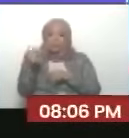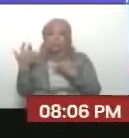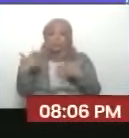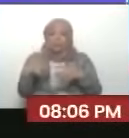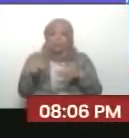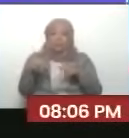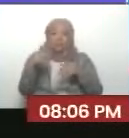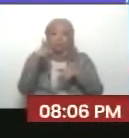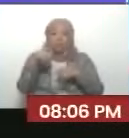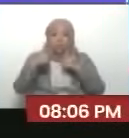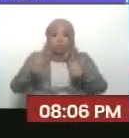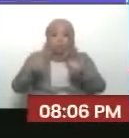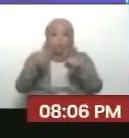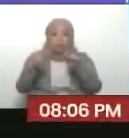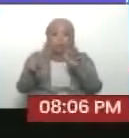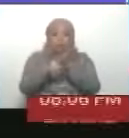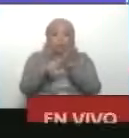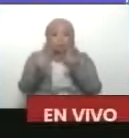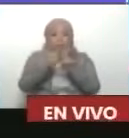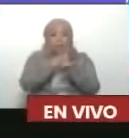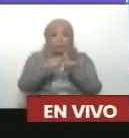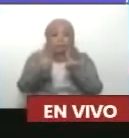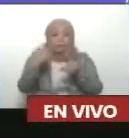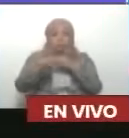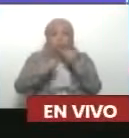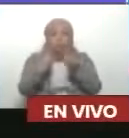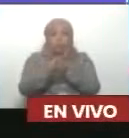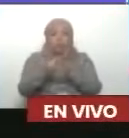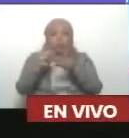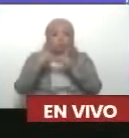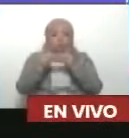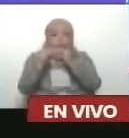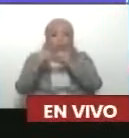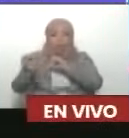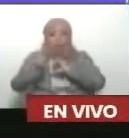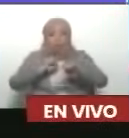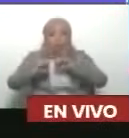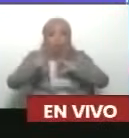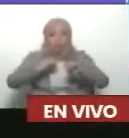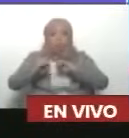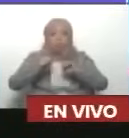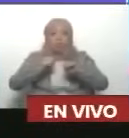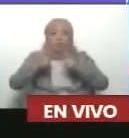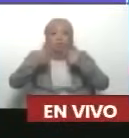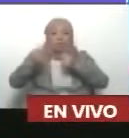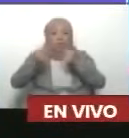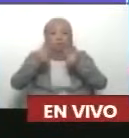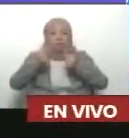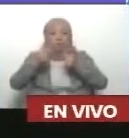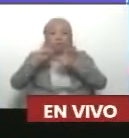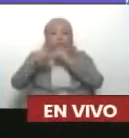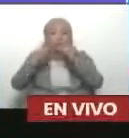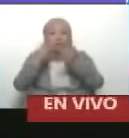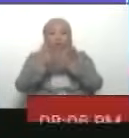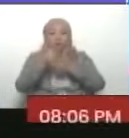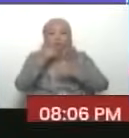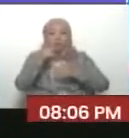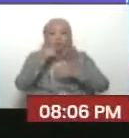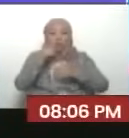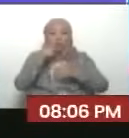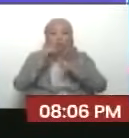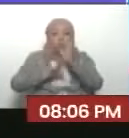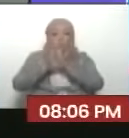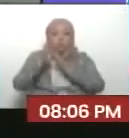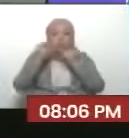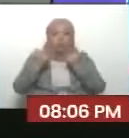y a parir y a formar lío y pan. Y arréglate, y muévete, y pare recursos, y arregla ya. Y fuimos